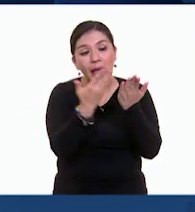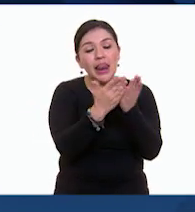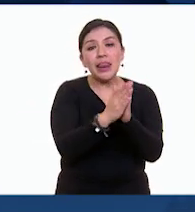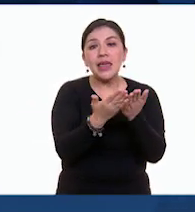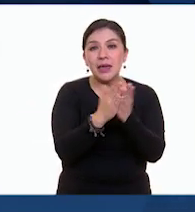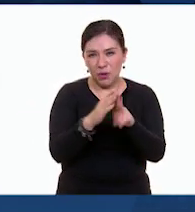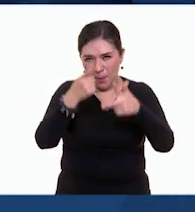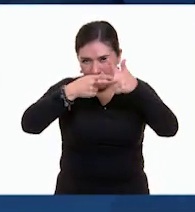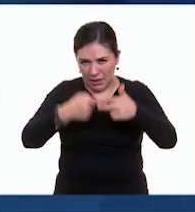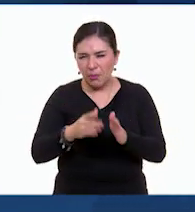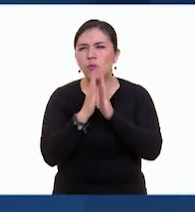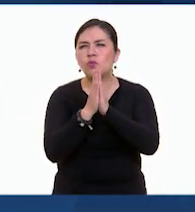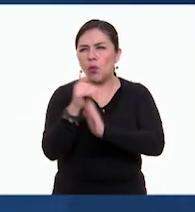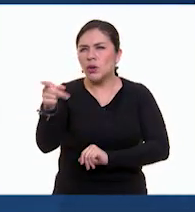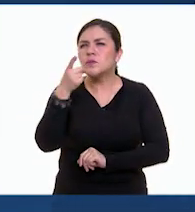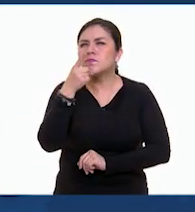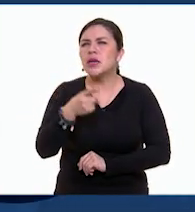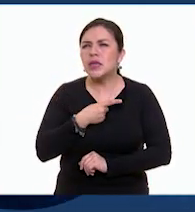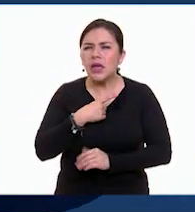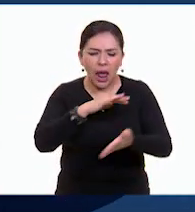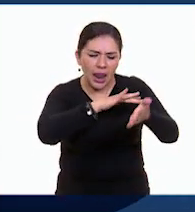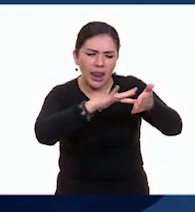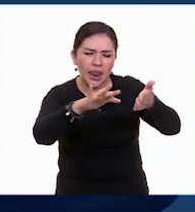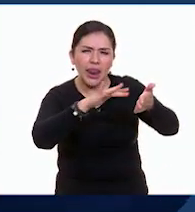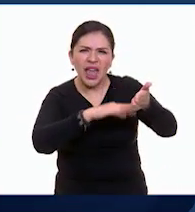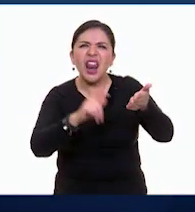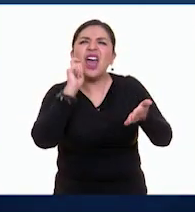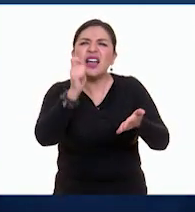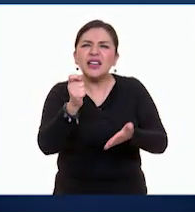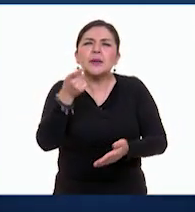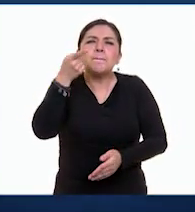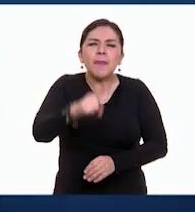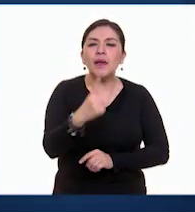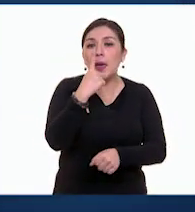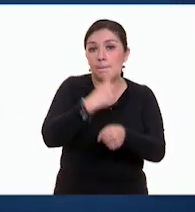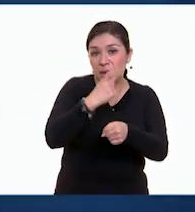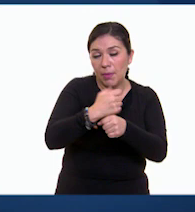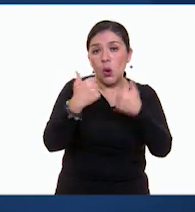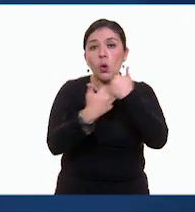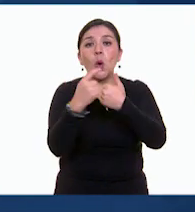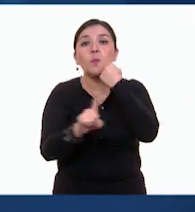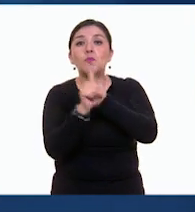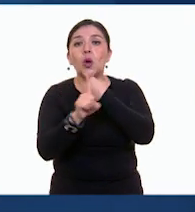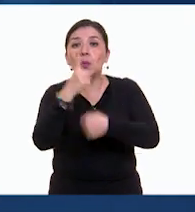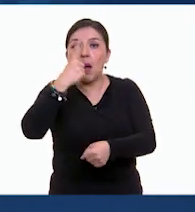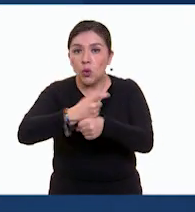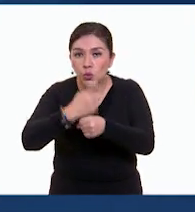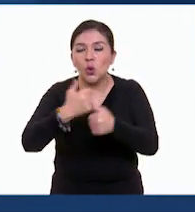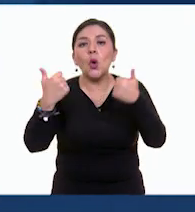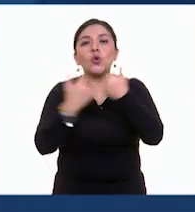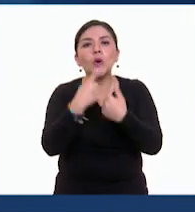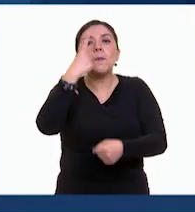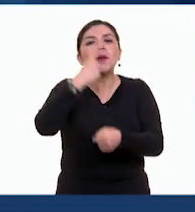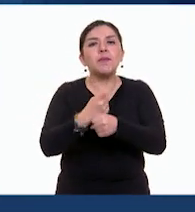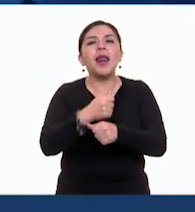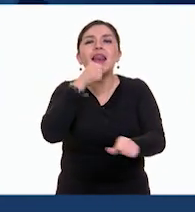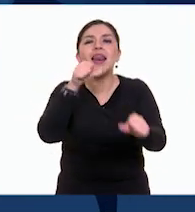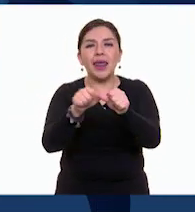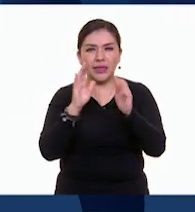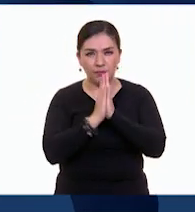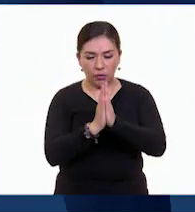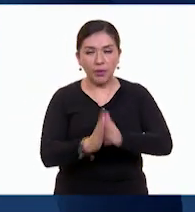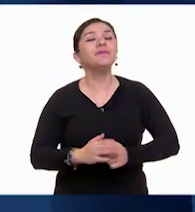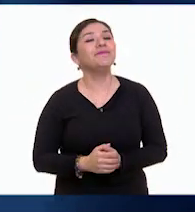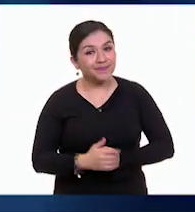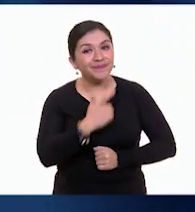texto. María, por favor, ¿nos puedes leer la consigna 1, el problema 1, con su primer inciso?